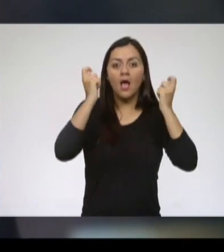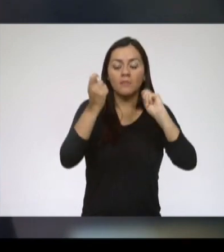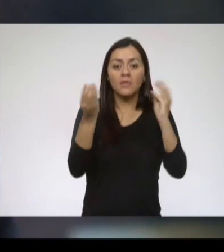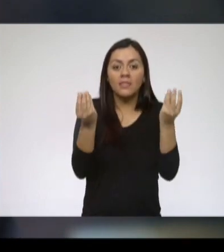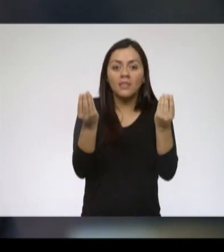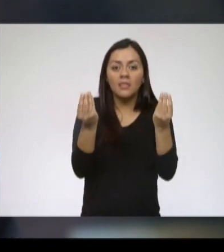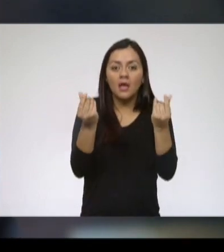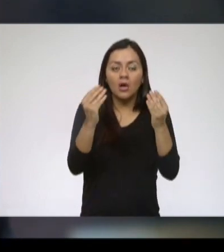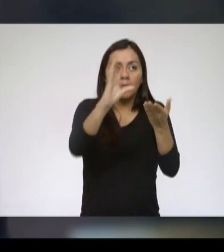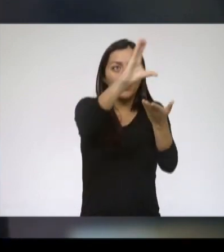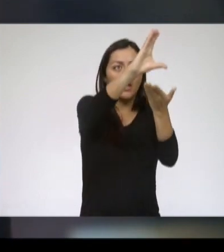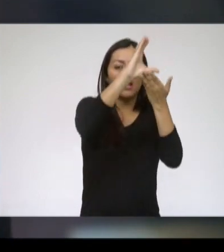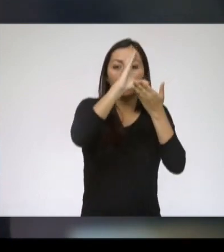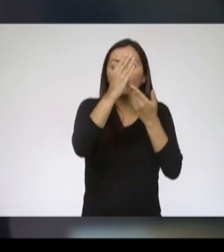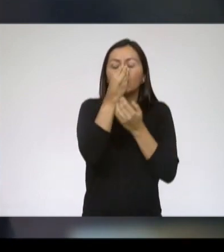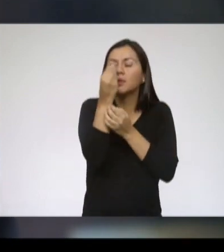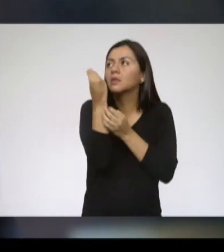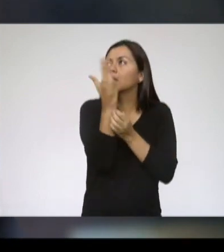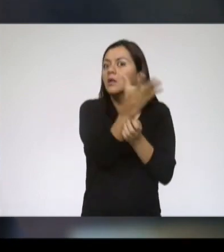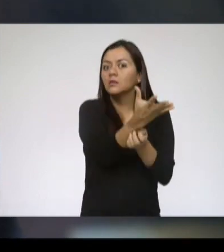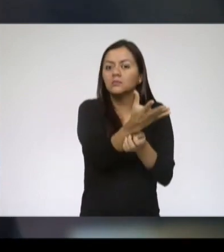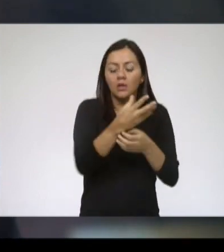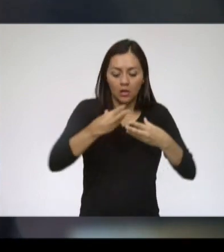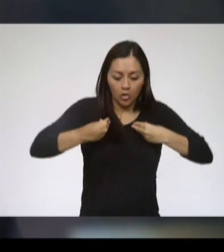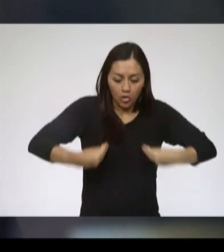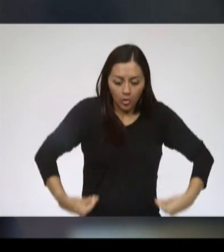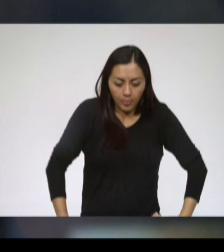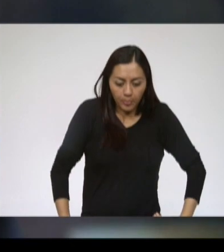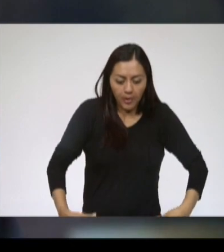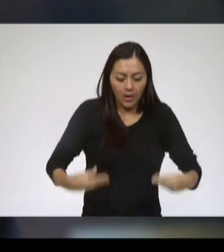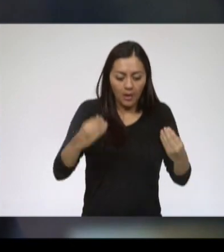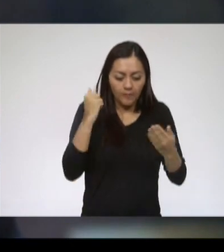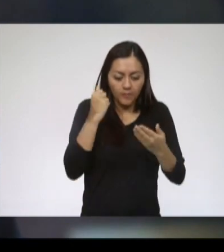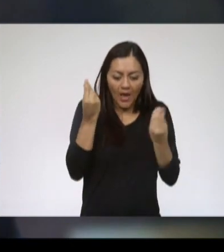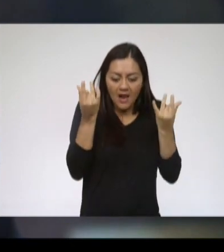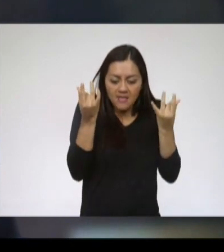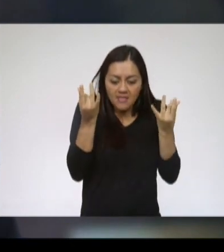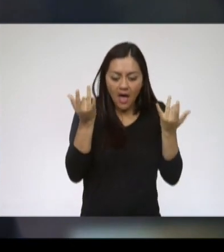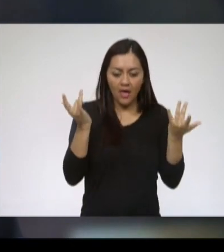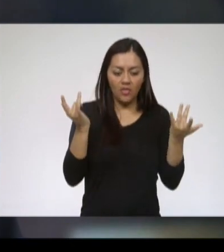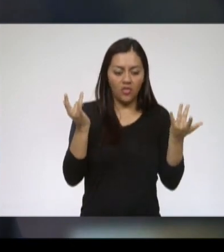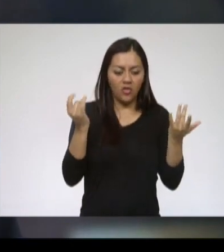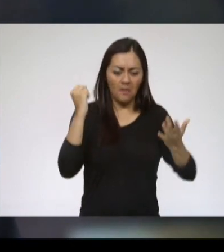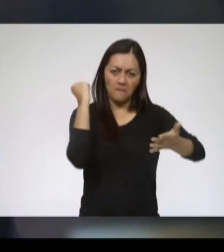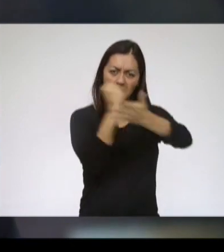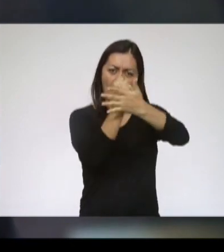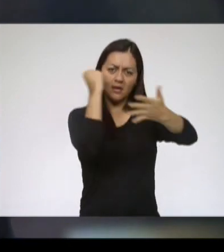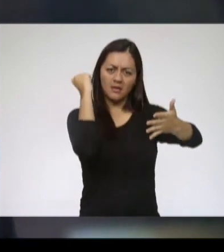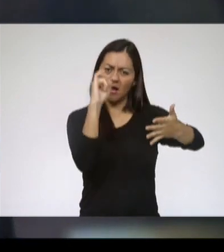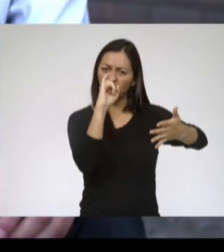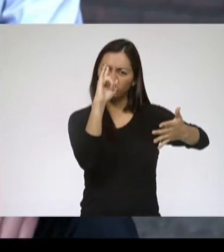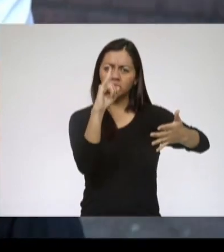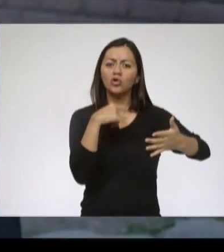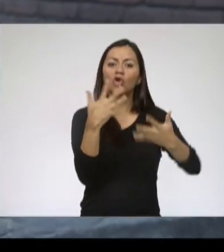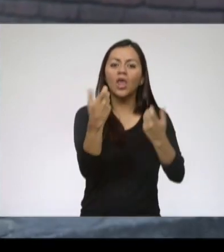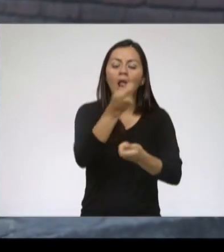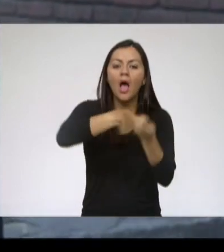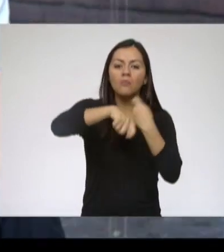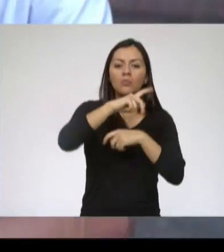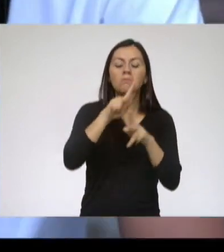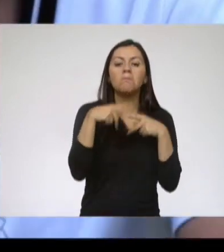les mandaban, toda la ropa de marca, de calidad, de X, por estar con sus padres.